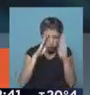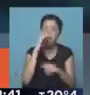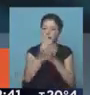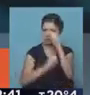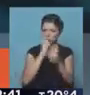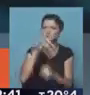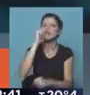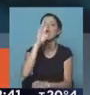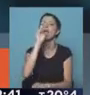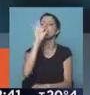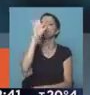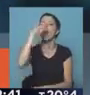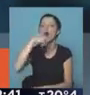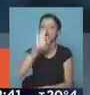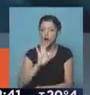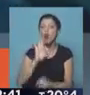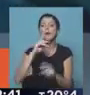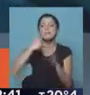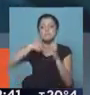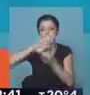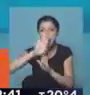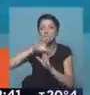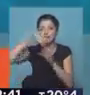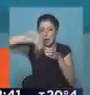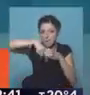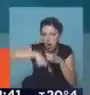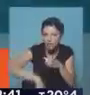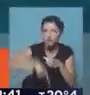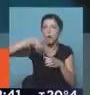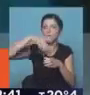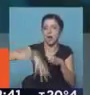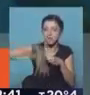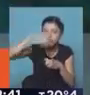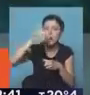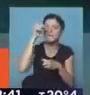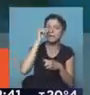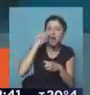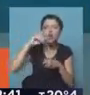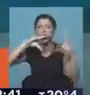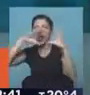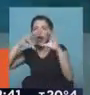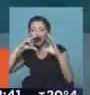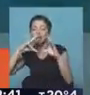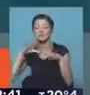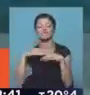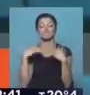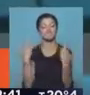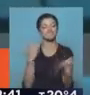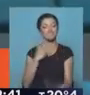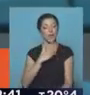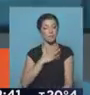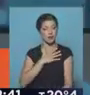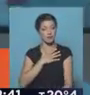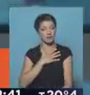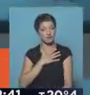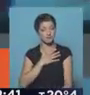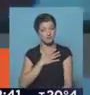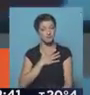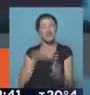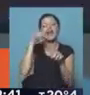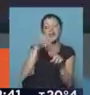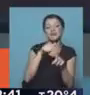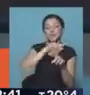también más exploración de gas, más exploración de petróleo y a mi entender, digamos, el republicano es bastante nocivo en cuanto a